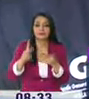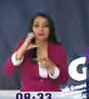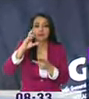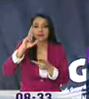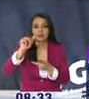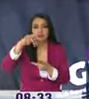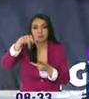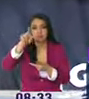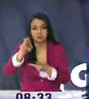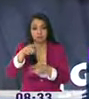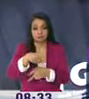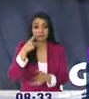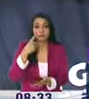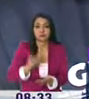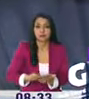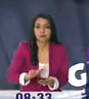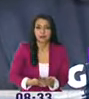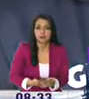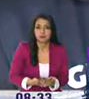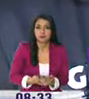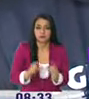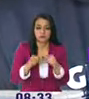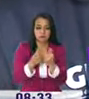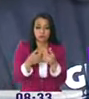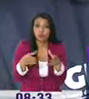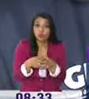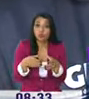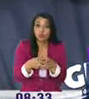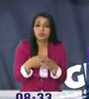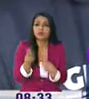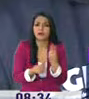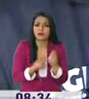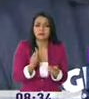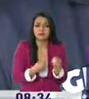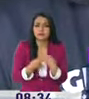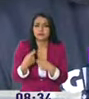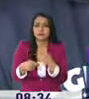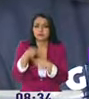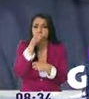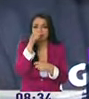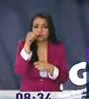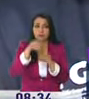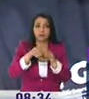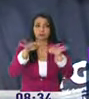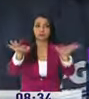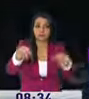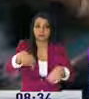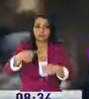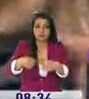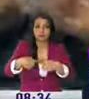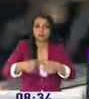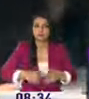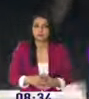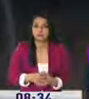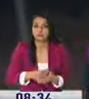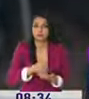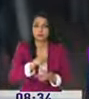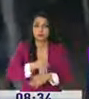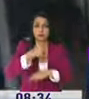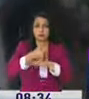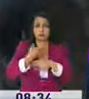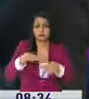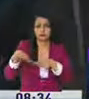estaría vinculada con este hecho de una presunta organización que está dedicada al tráfico de sustancias estupefacientes de aquí en la ciudad de Quito. Las autoridades